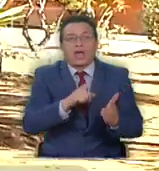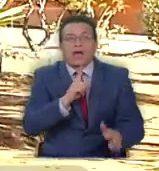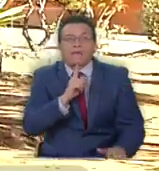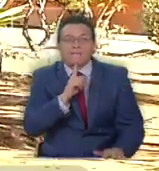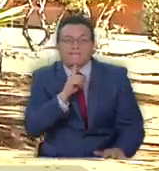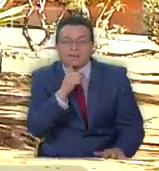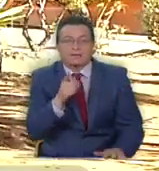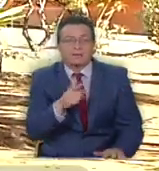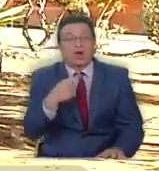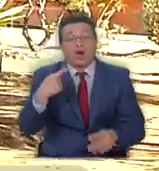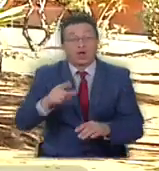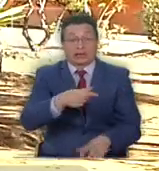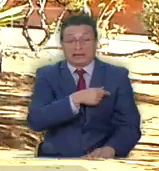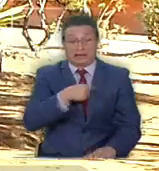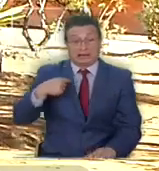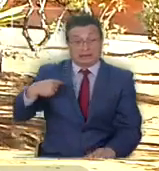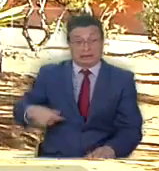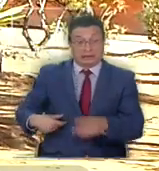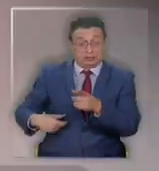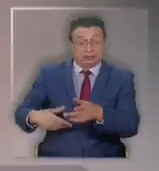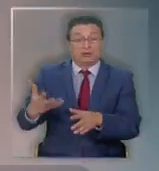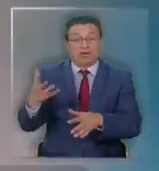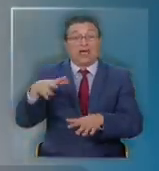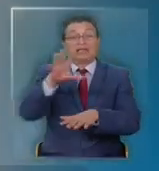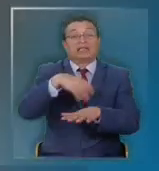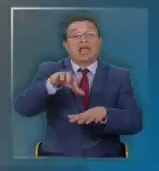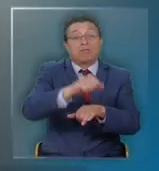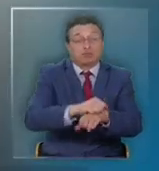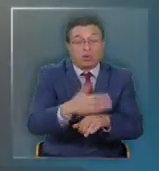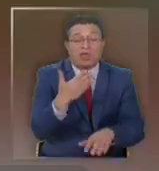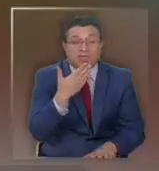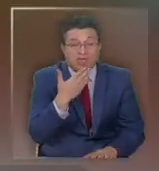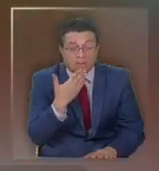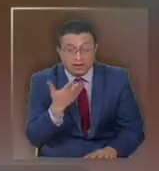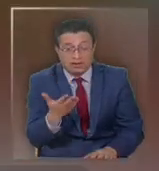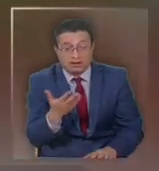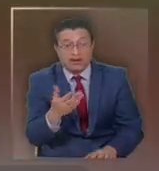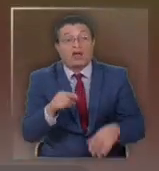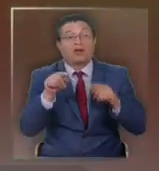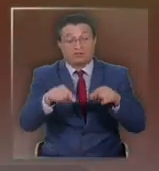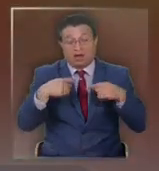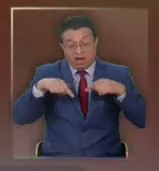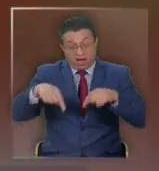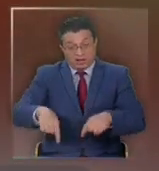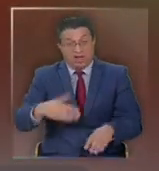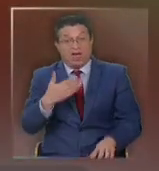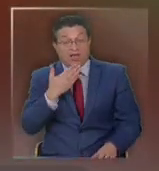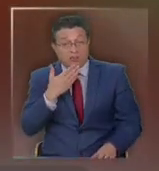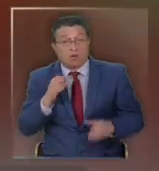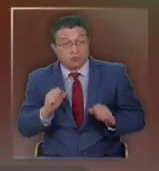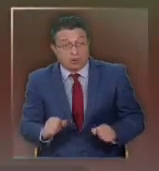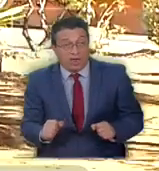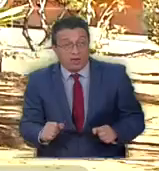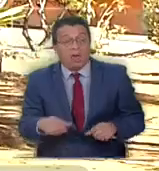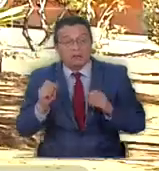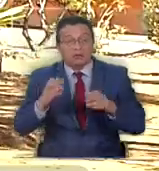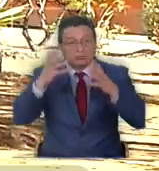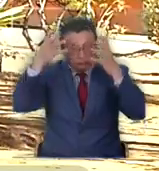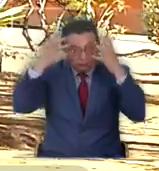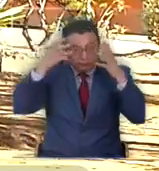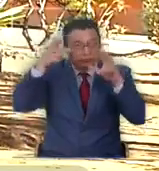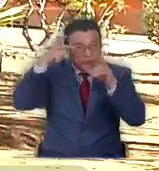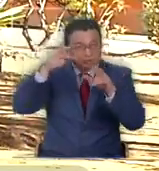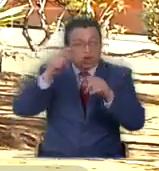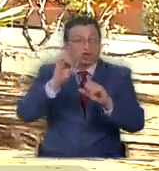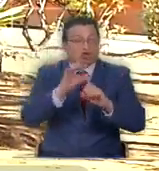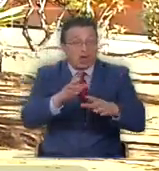Hay otros países como China que lo aplicaron, Singapur lo ha aplicado, y por supuesto que es aplicable acá. Y no solo, vuelvo y repito, no solo el uso del casco para ahora combatir